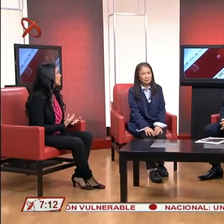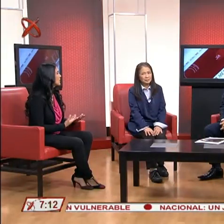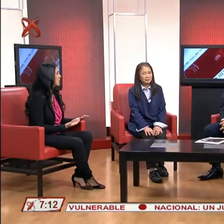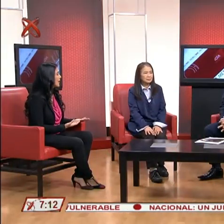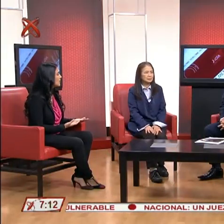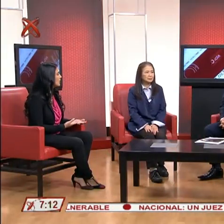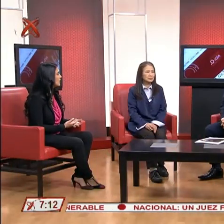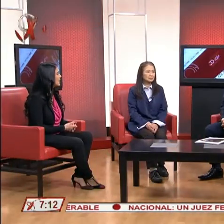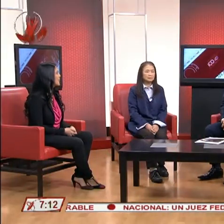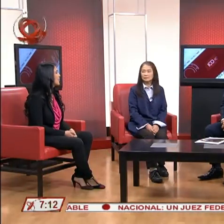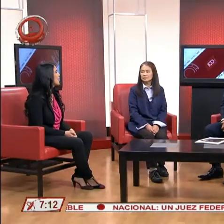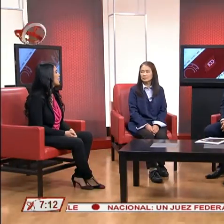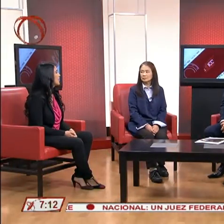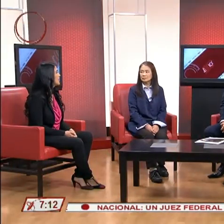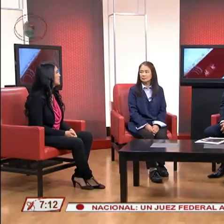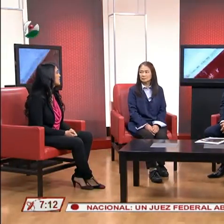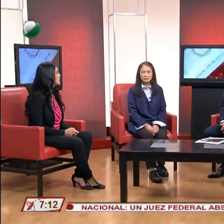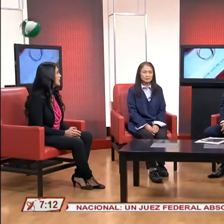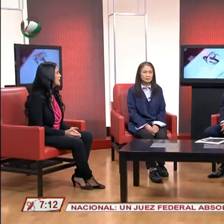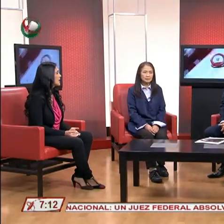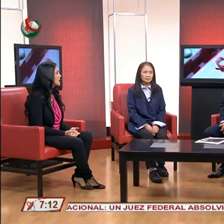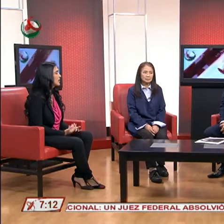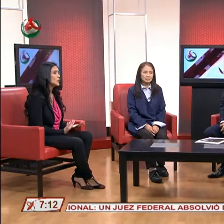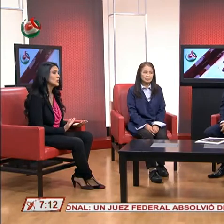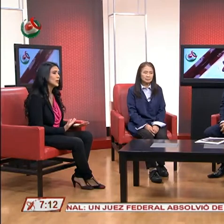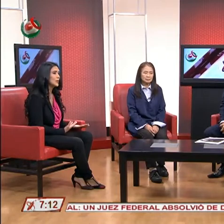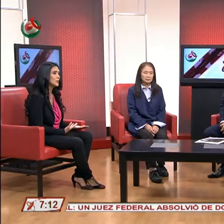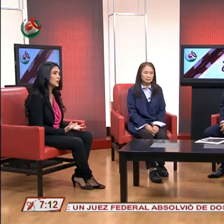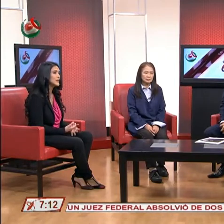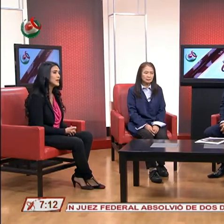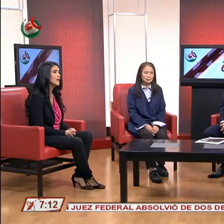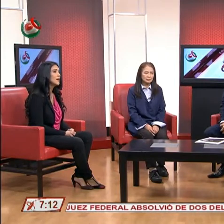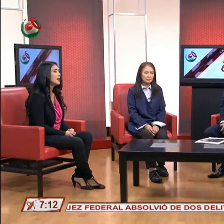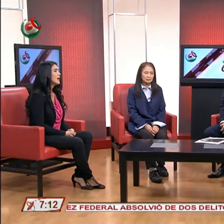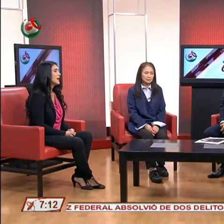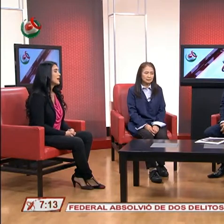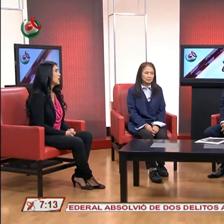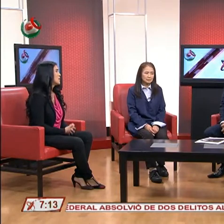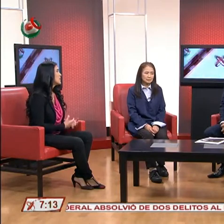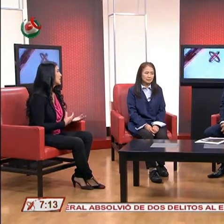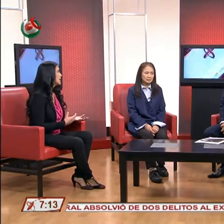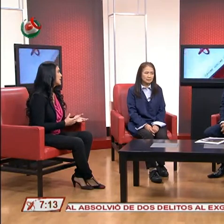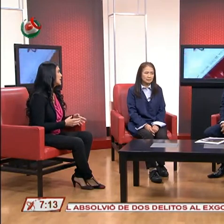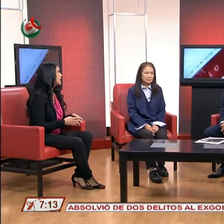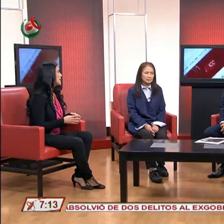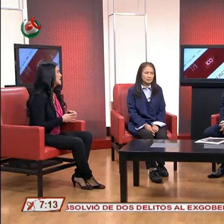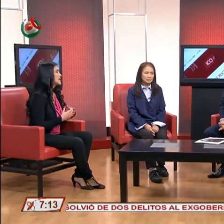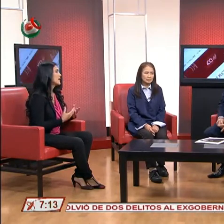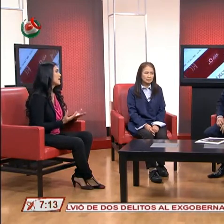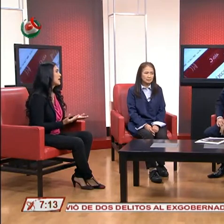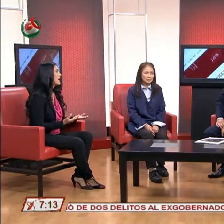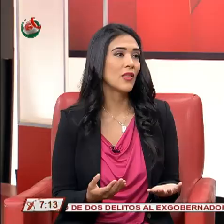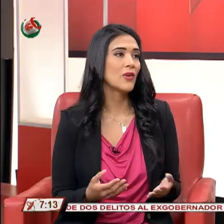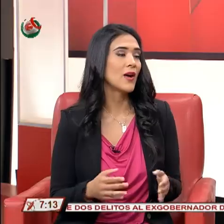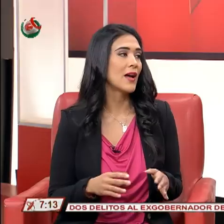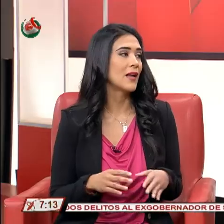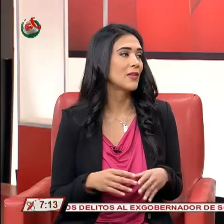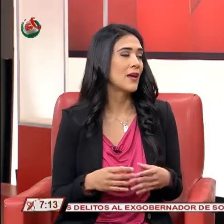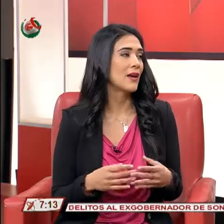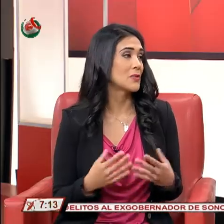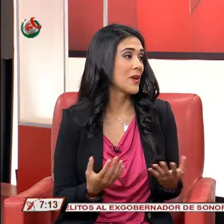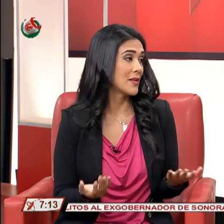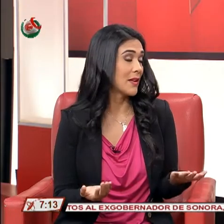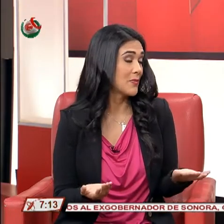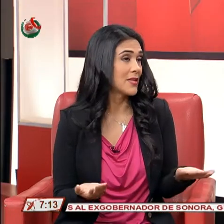conocida dentro de su campo, ella es experta en acupuntura japonesa. Lo más importante en ella es que se ha dedicado